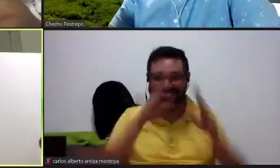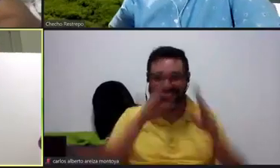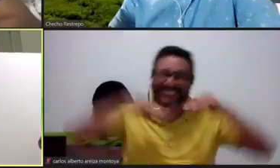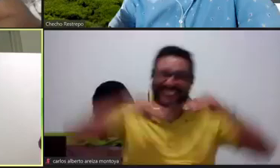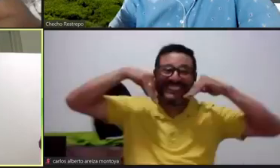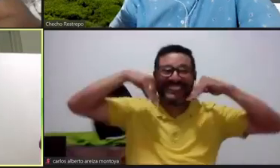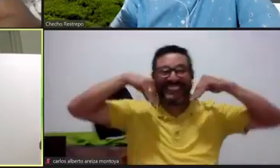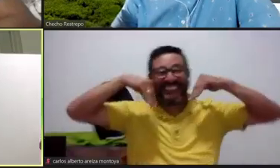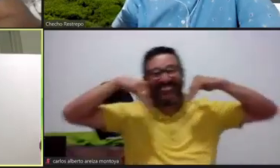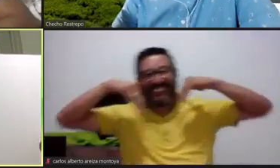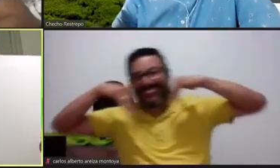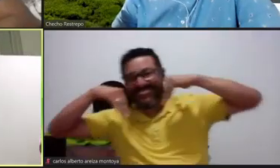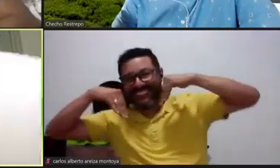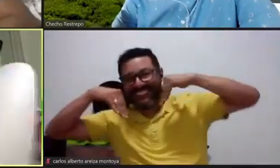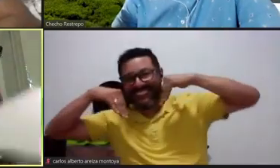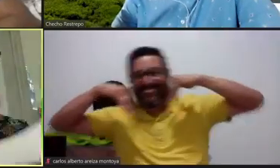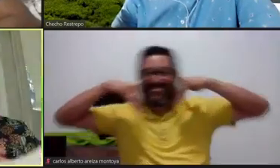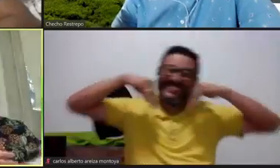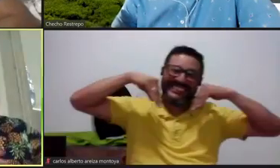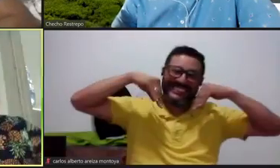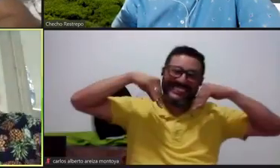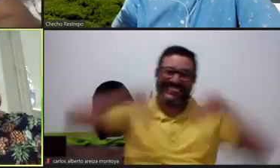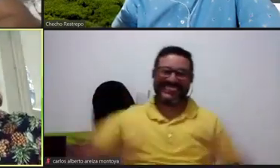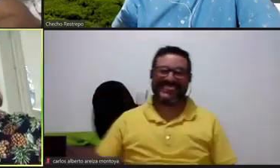esa hermosura?